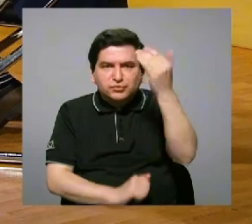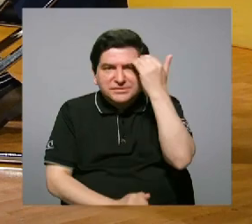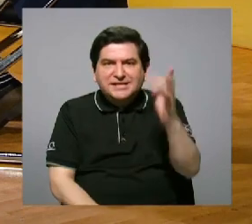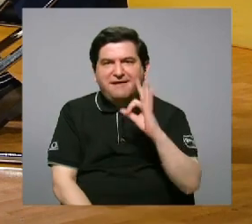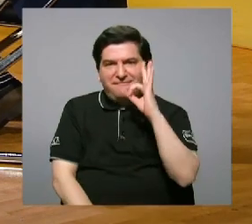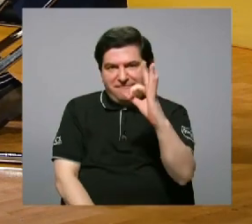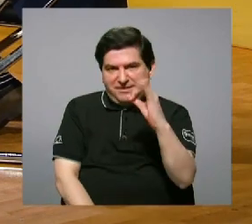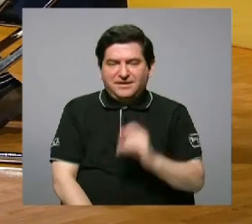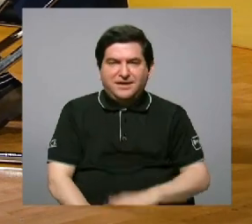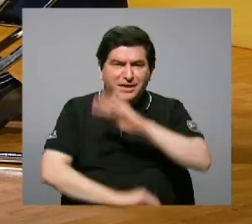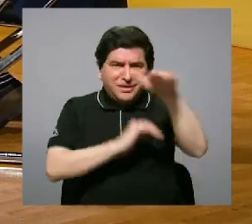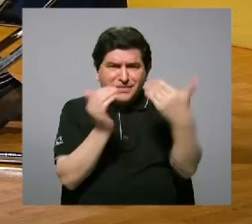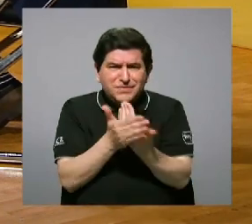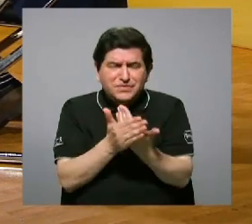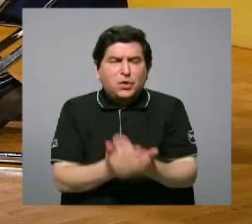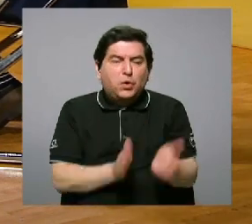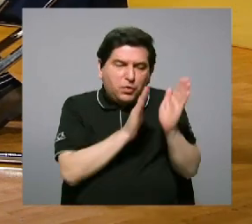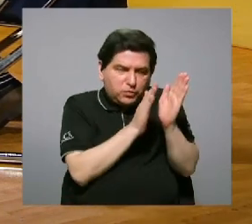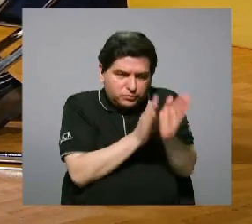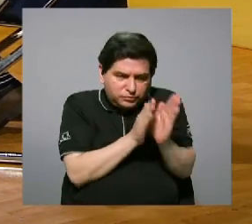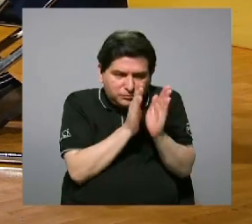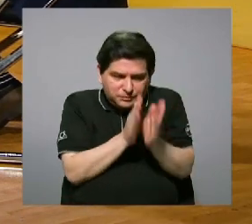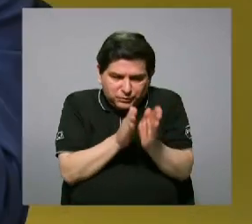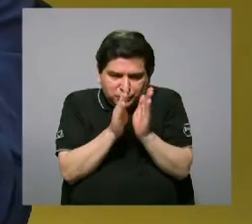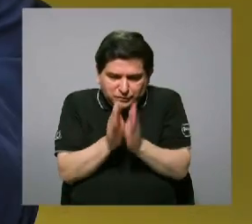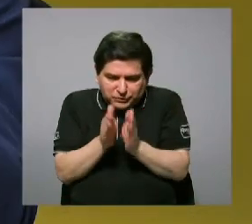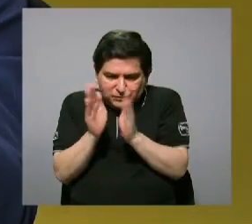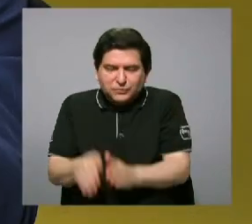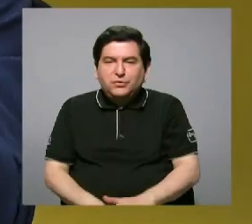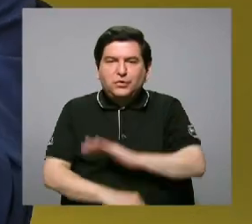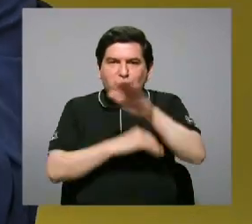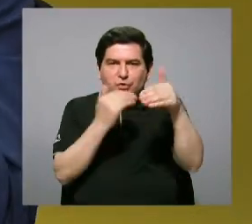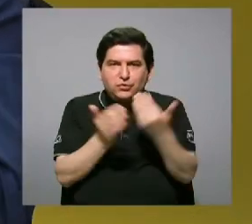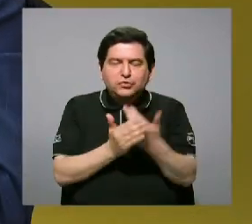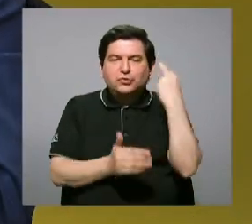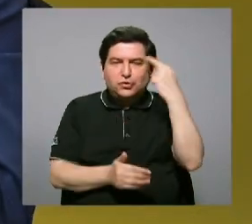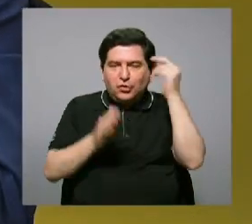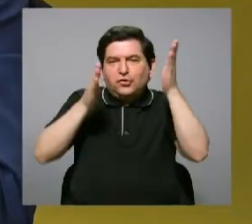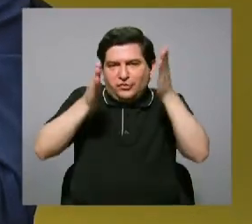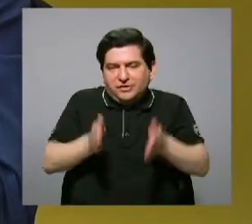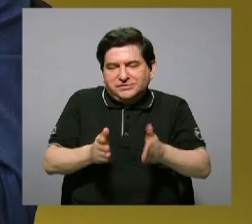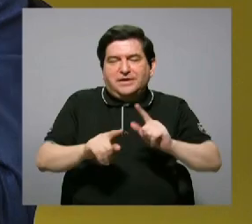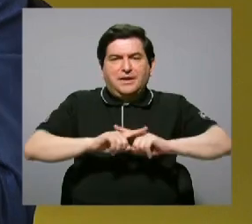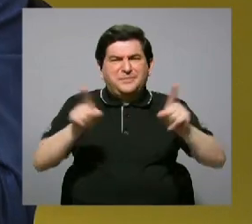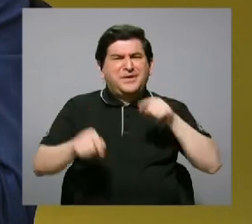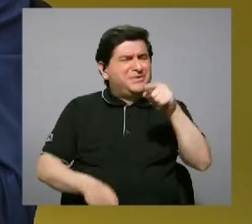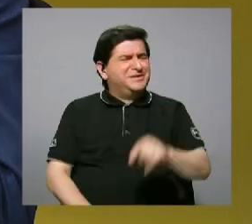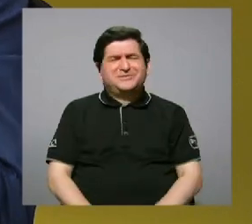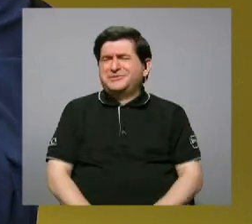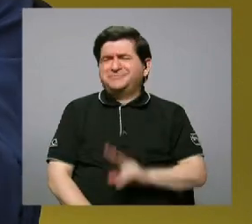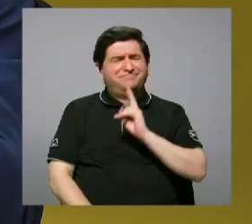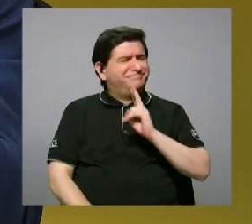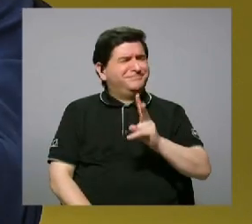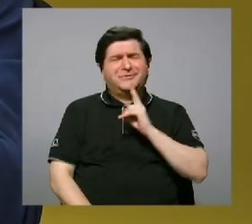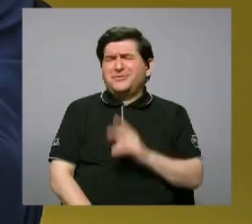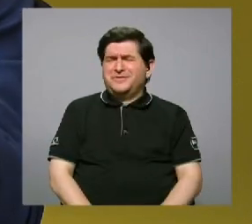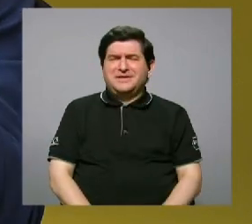bien, todo es muy ordenado, nuestros modelos siempre cuadran, todos somos racionales, pero eso está lejos de ser verdad cuando vamos a una expo